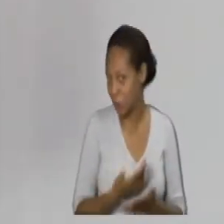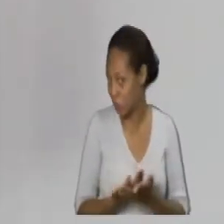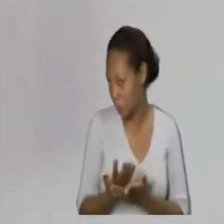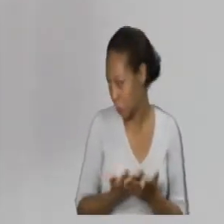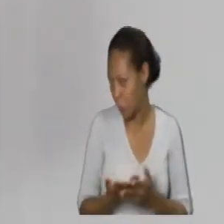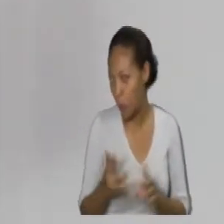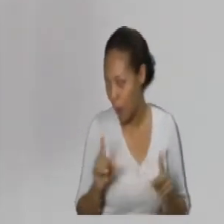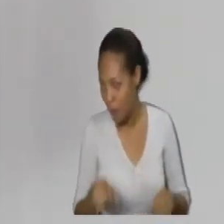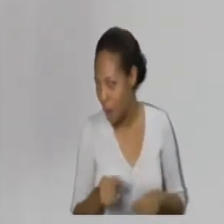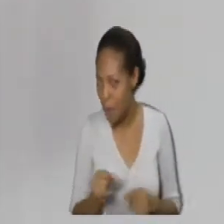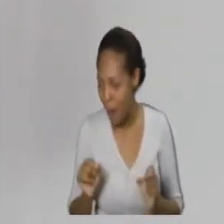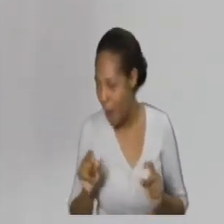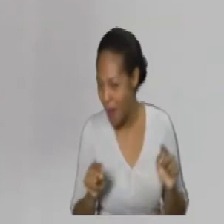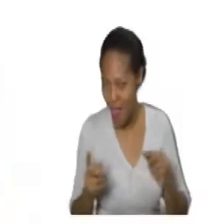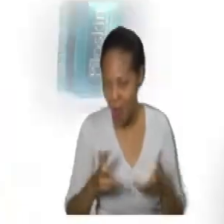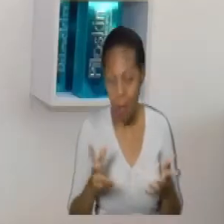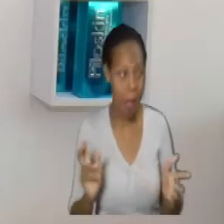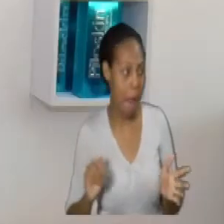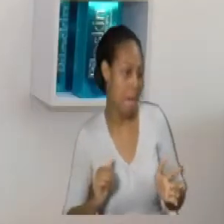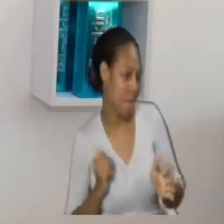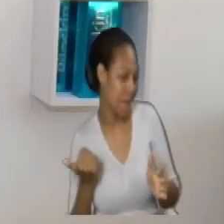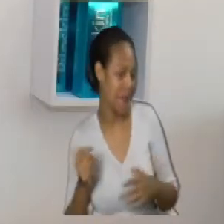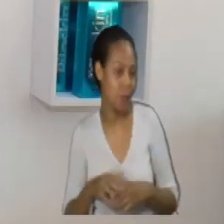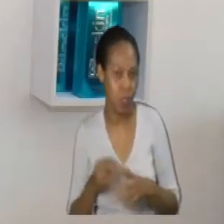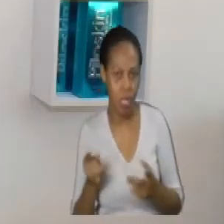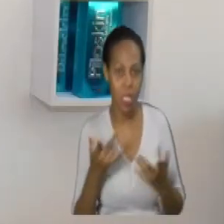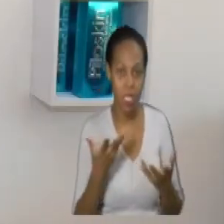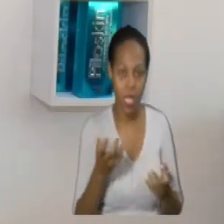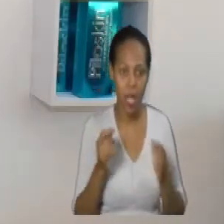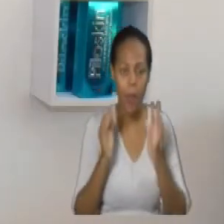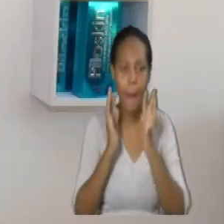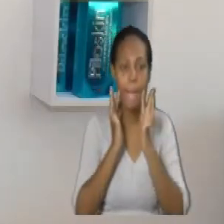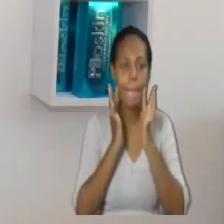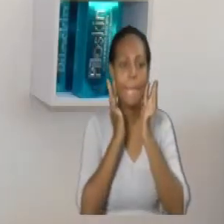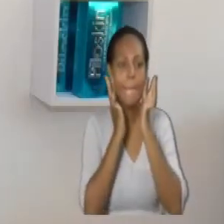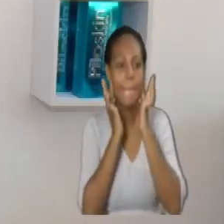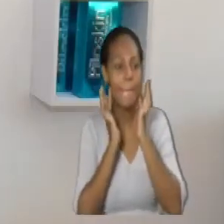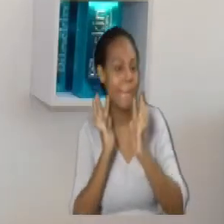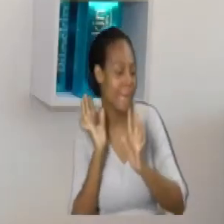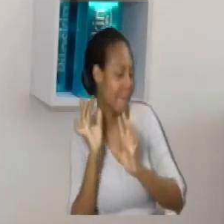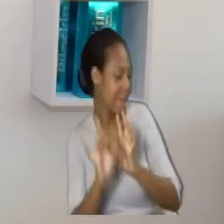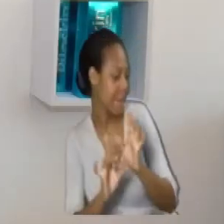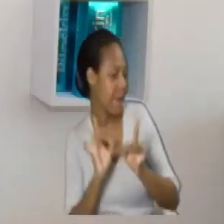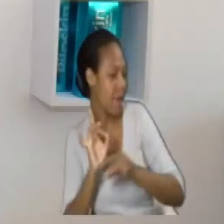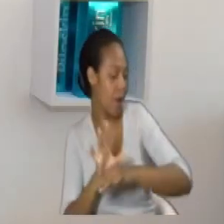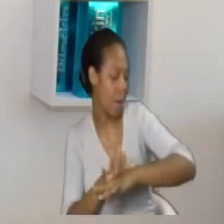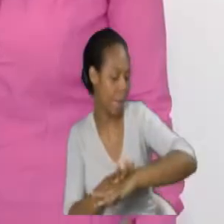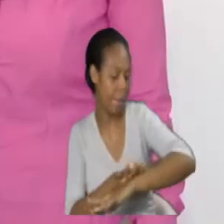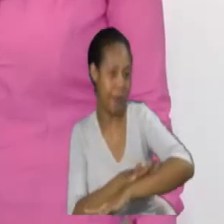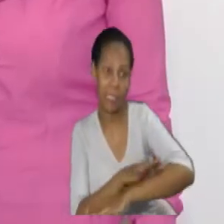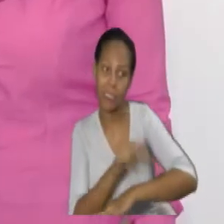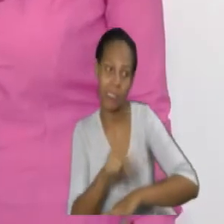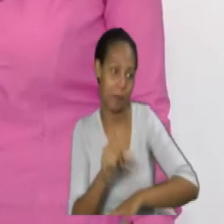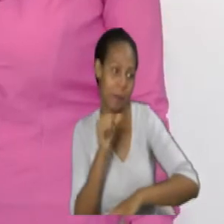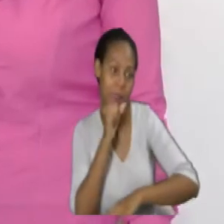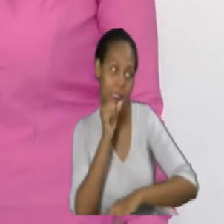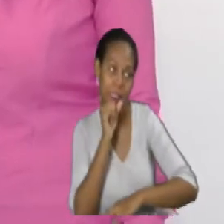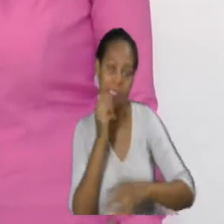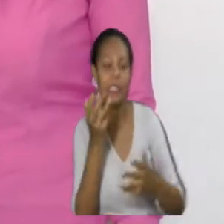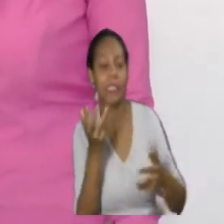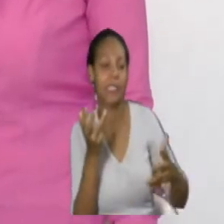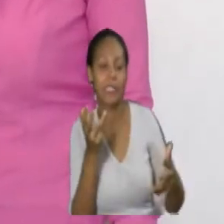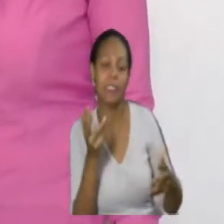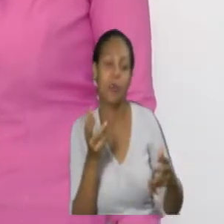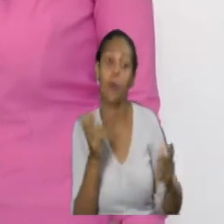Bueno, entonces ya saben, si usted quiere tener una piel así óptima, mejor dicho, 1A para este clima en Barranca Bermeja, solamente tiene que